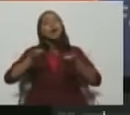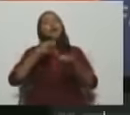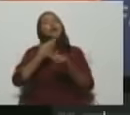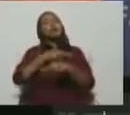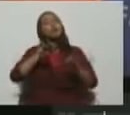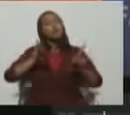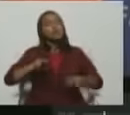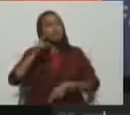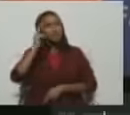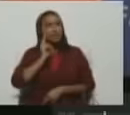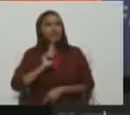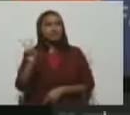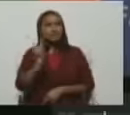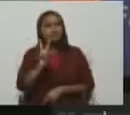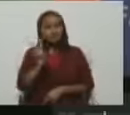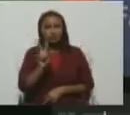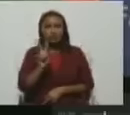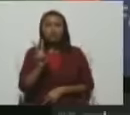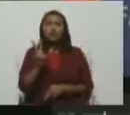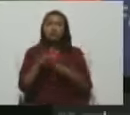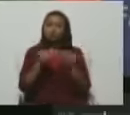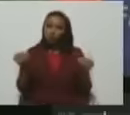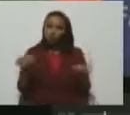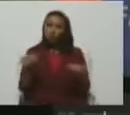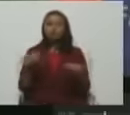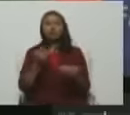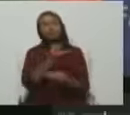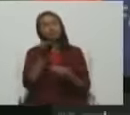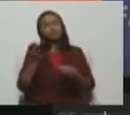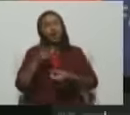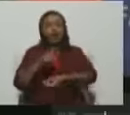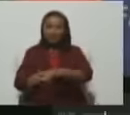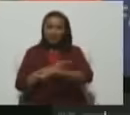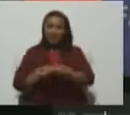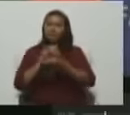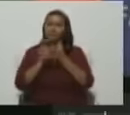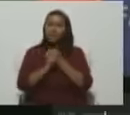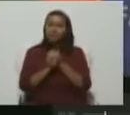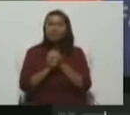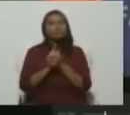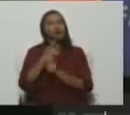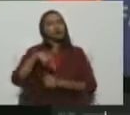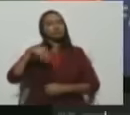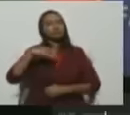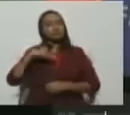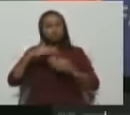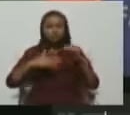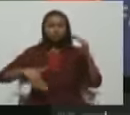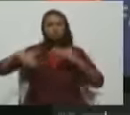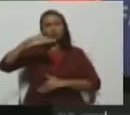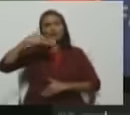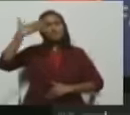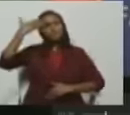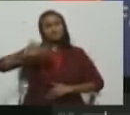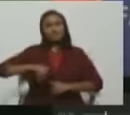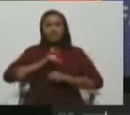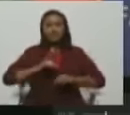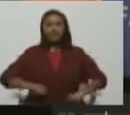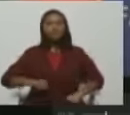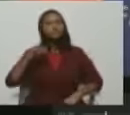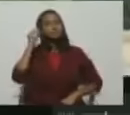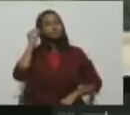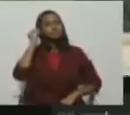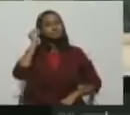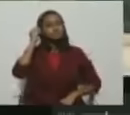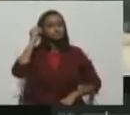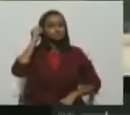de Venezuela, queridos hermanos, compañeros del alto mando militar aquí presentes, general en jefe Domingo Hernández Lares,